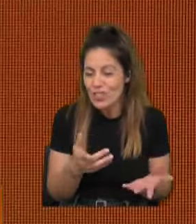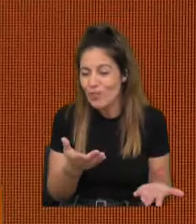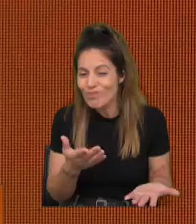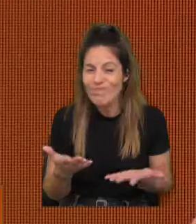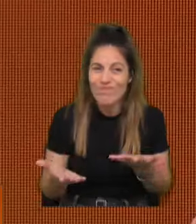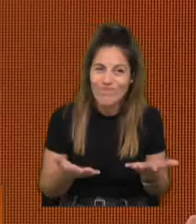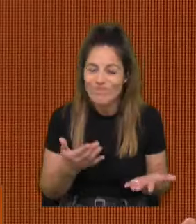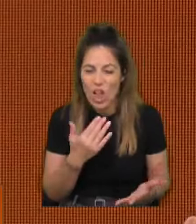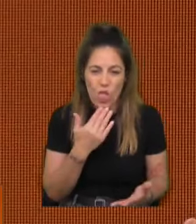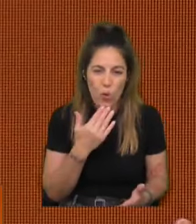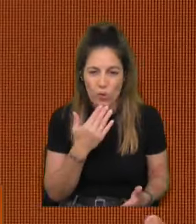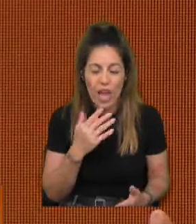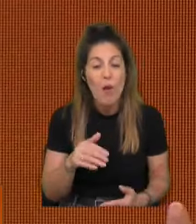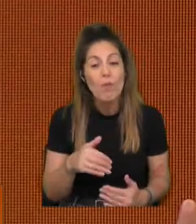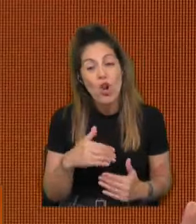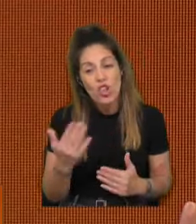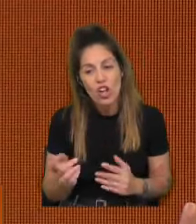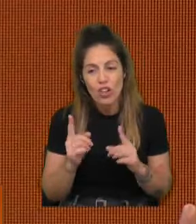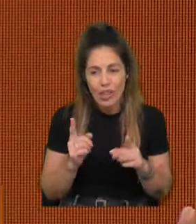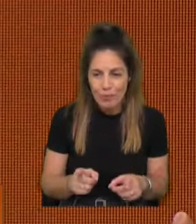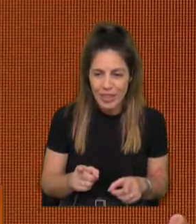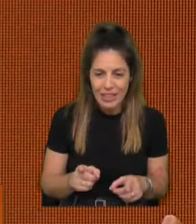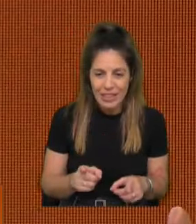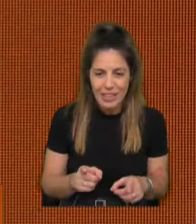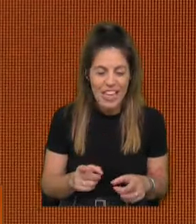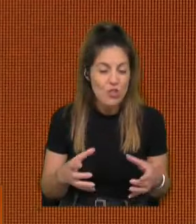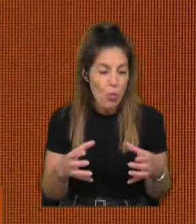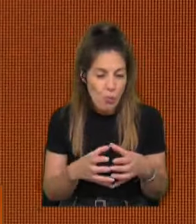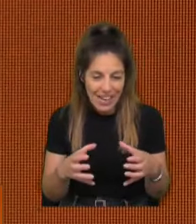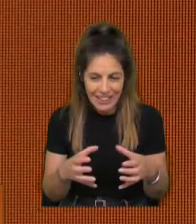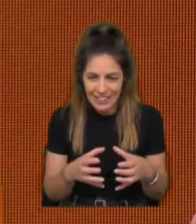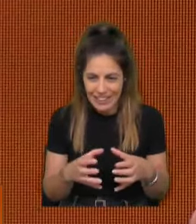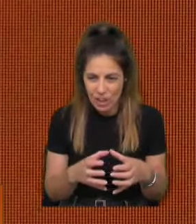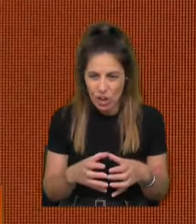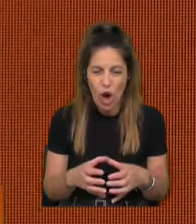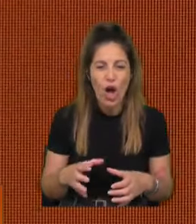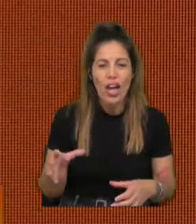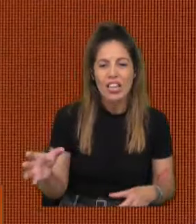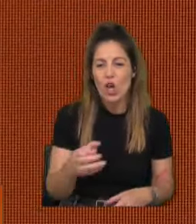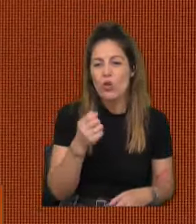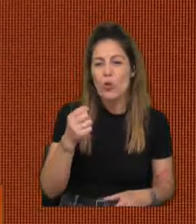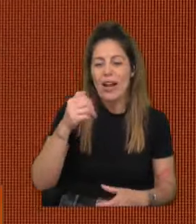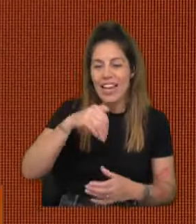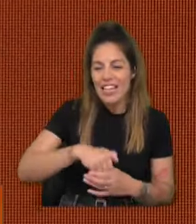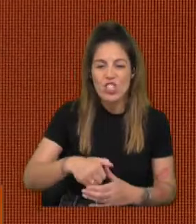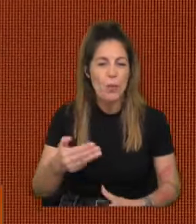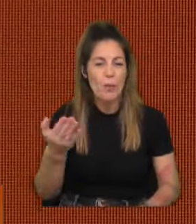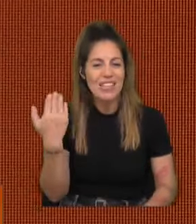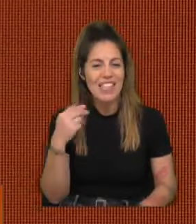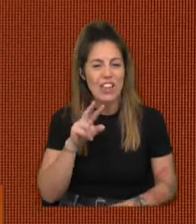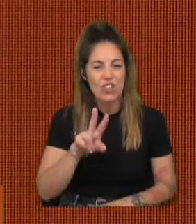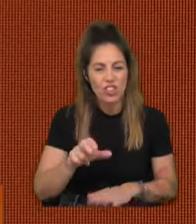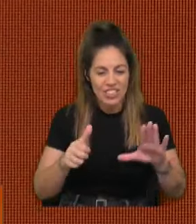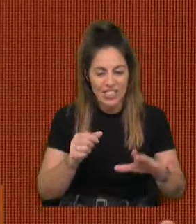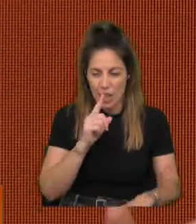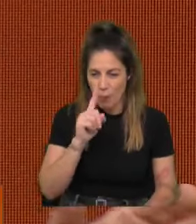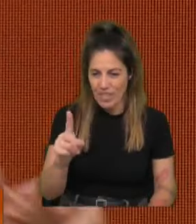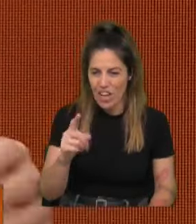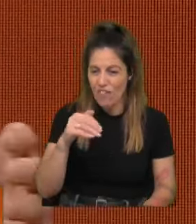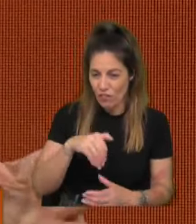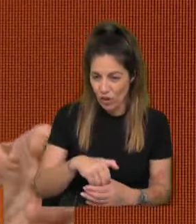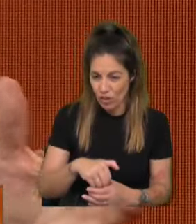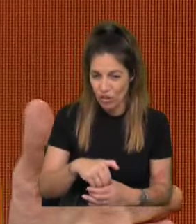y por otro lado que es un partido que obtuvo en la elección pasada 160,000 votos y